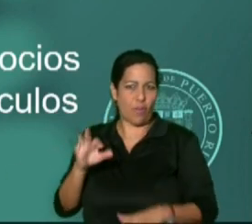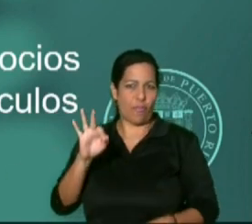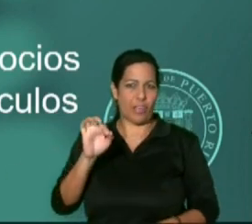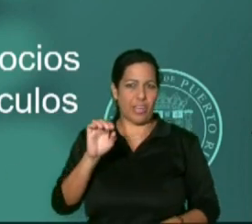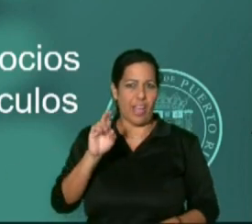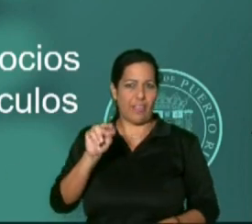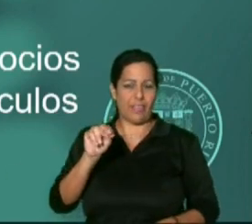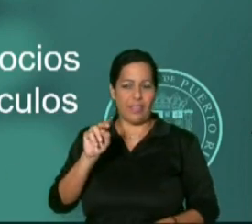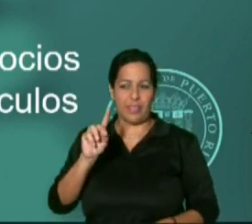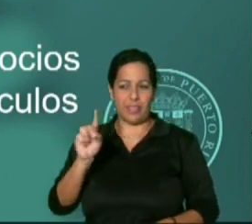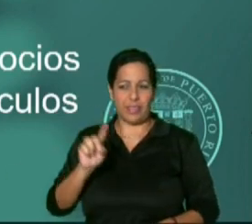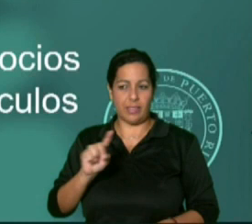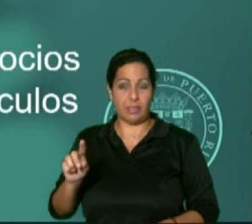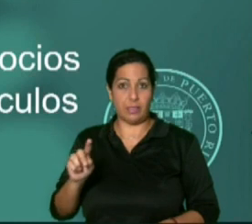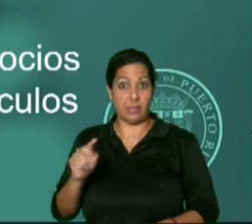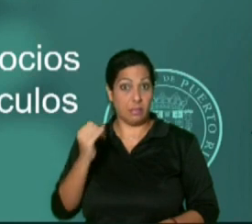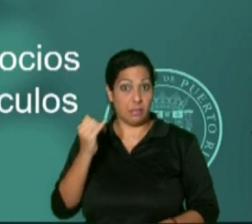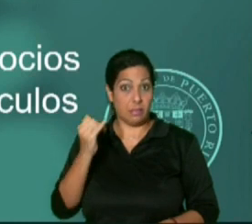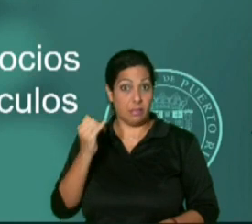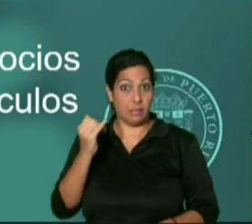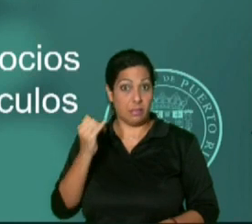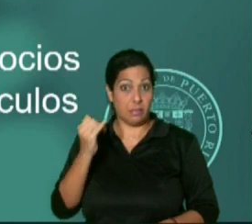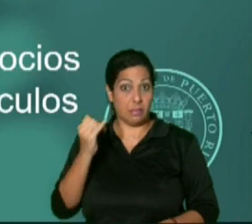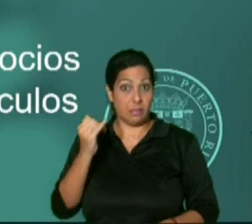Fernández. El que no cumpla,